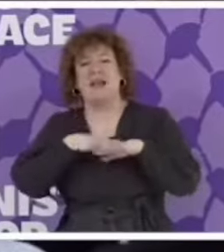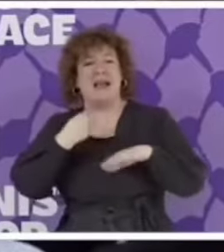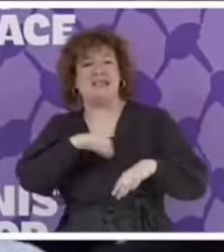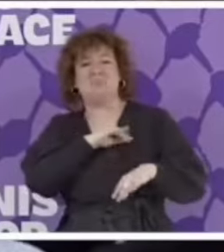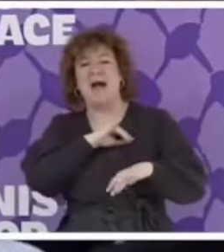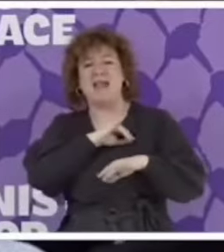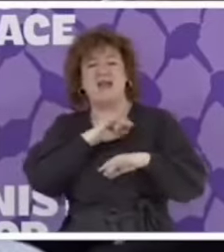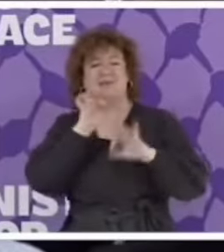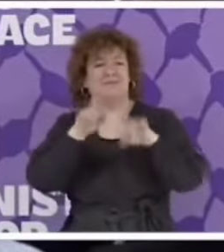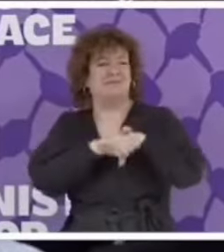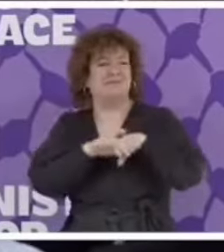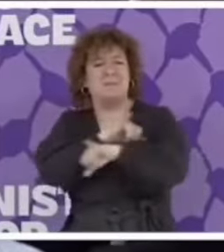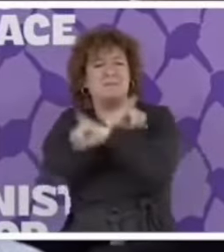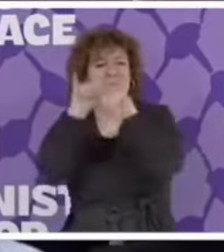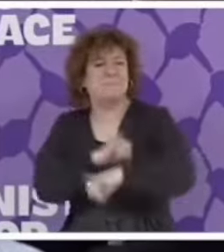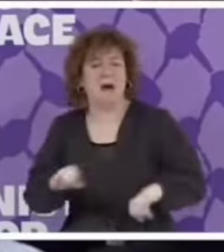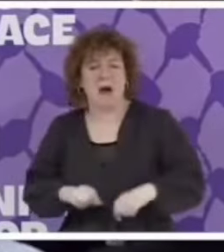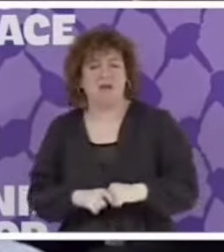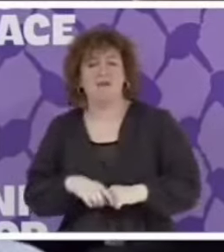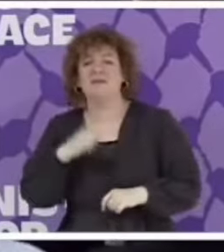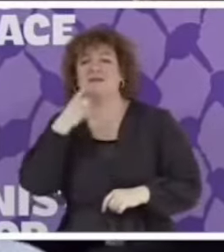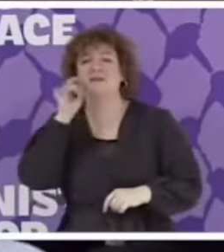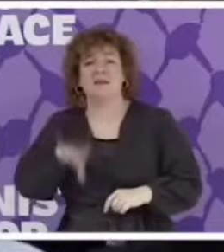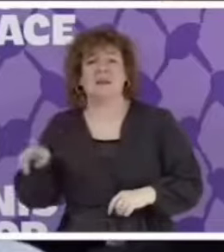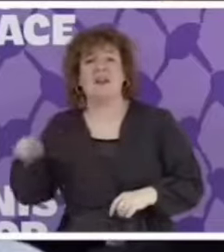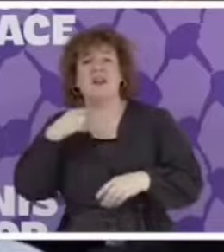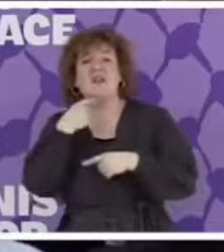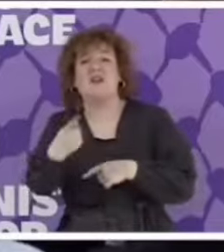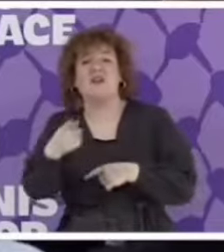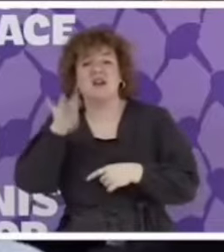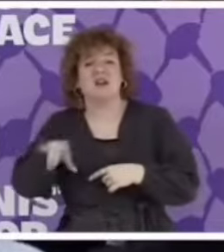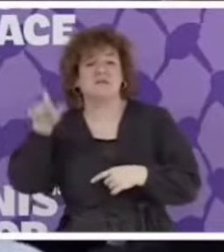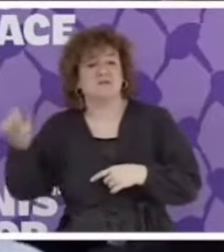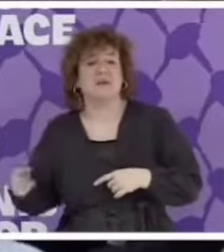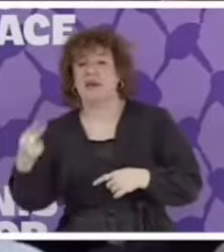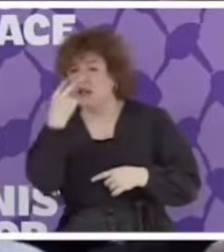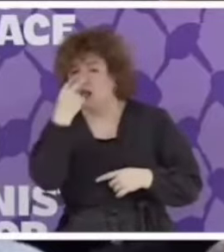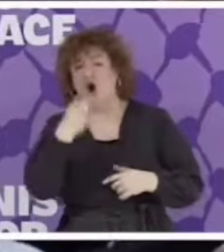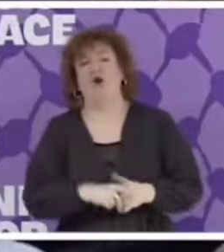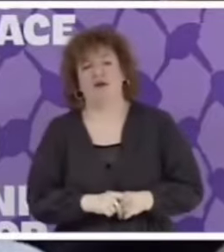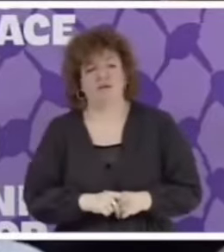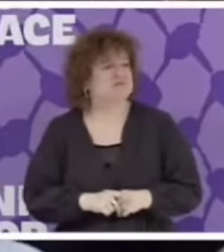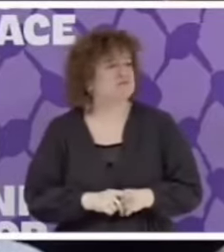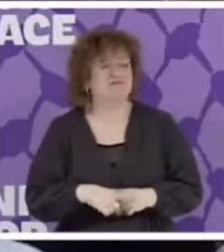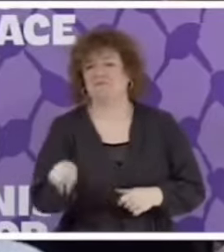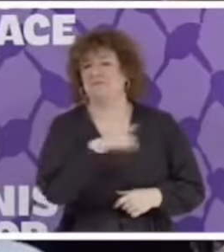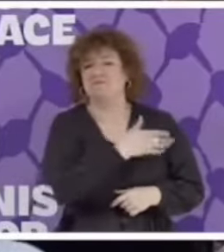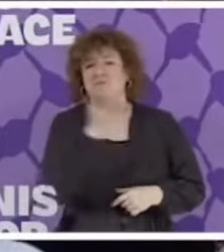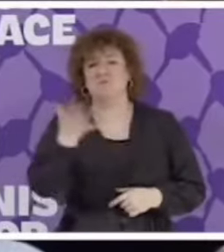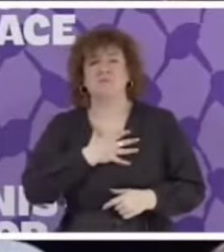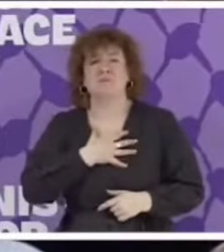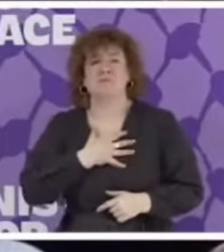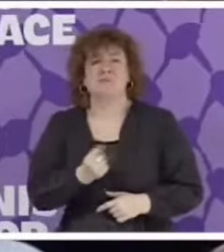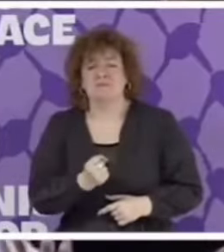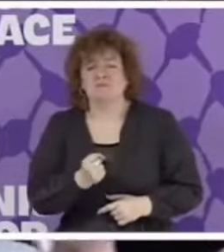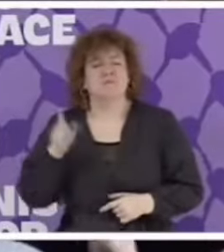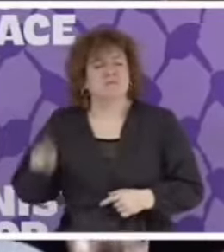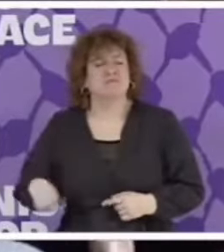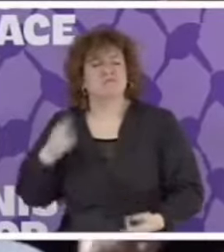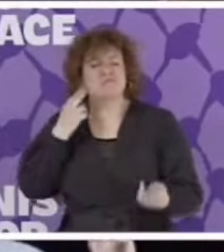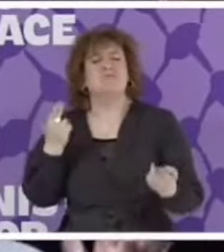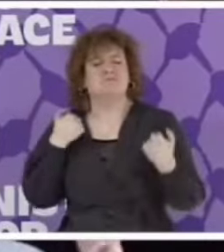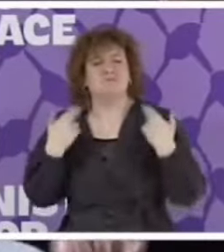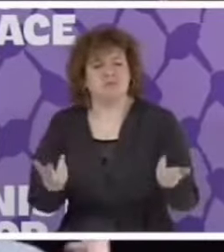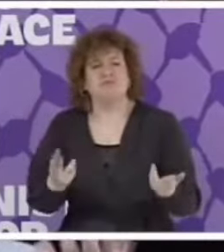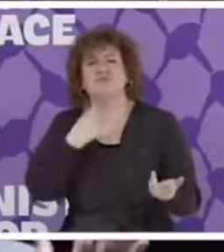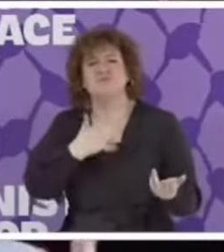de paz y quien hizo eso fue Jone Belarra, compañeras. Cuando nadie se atrevía, Jone sí se